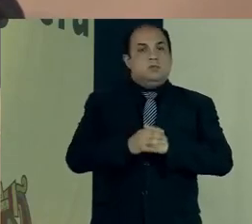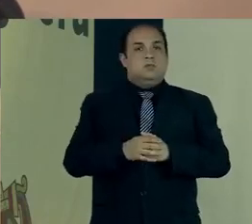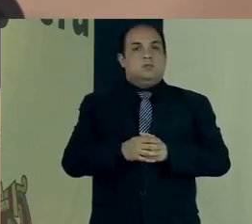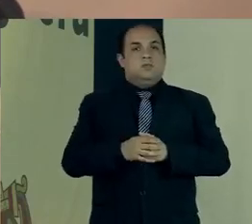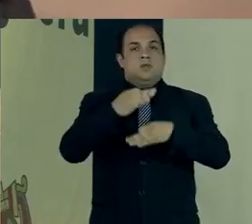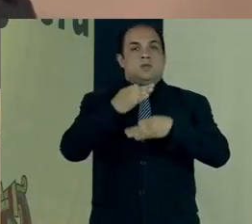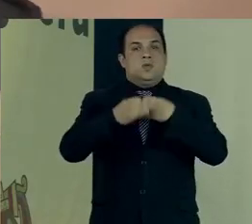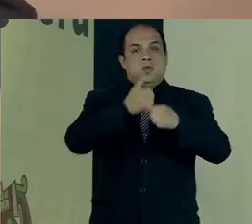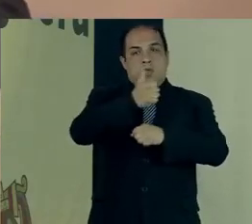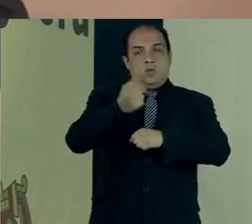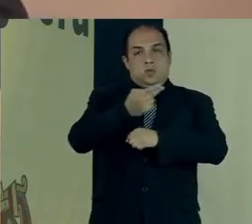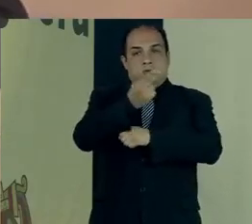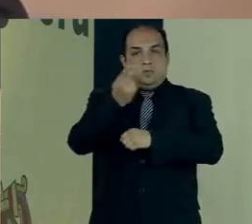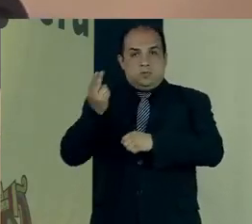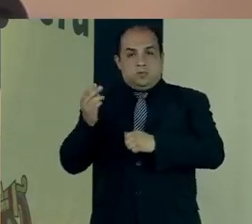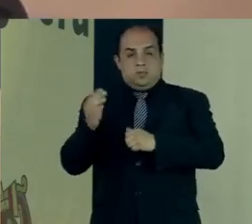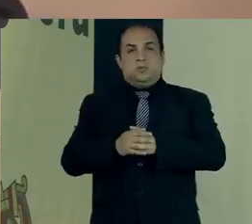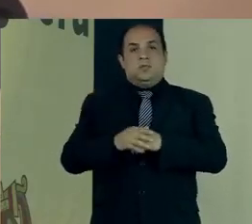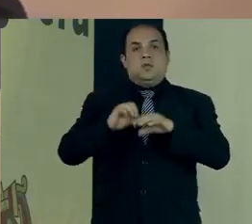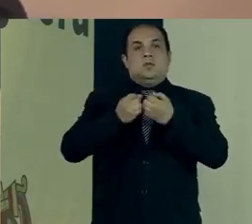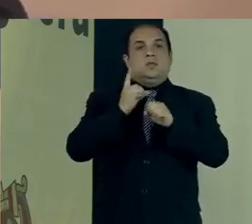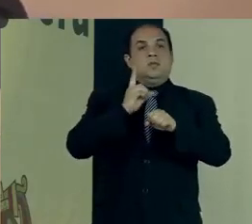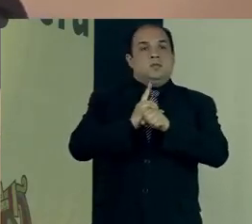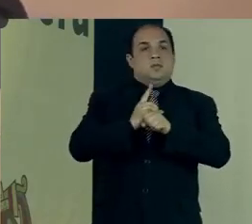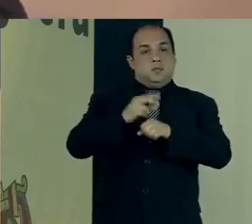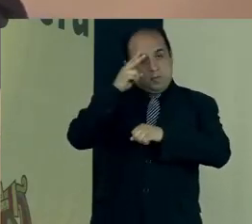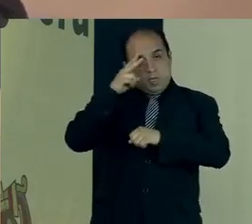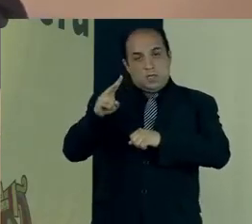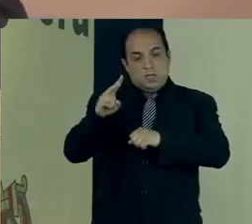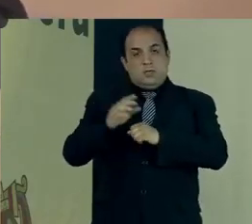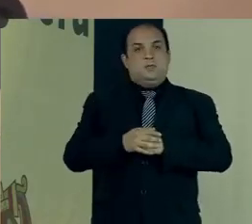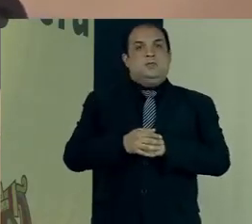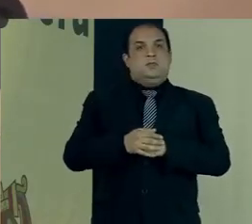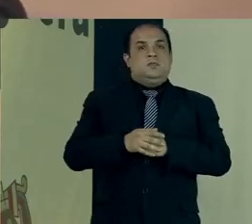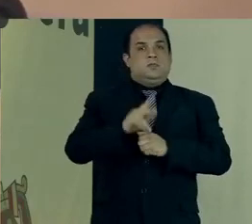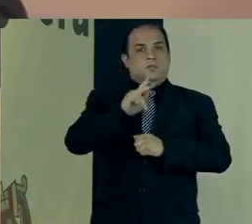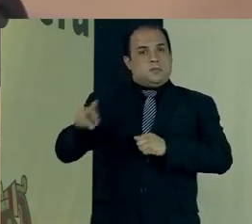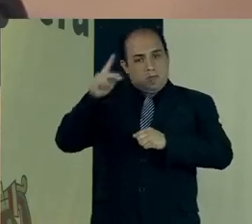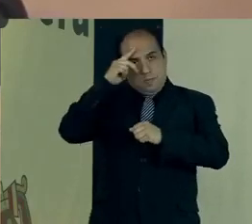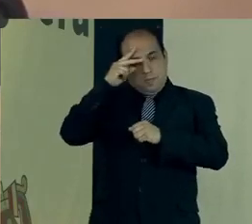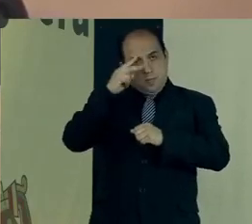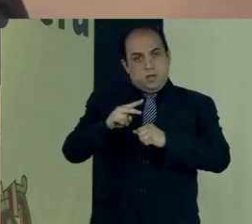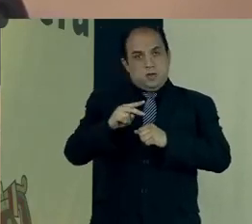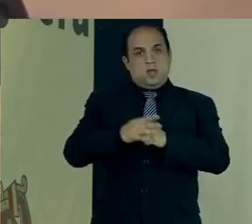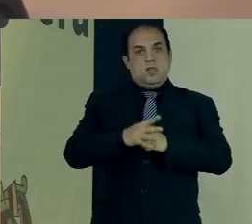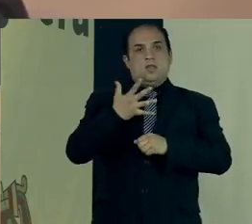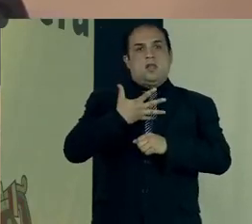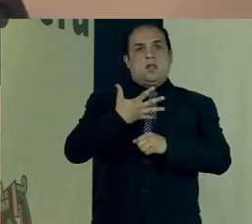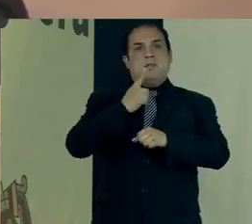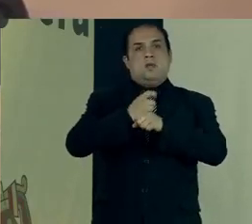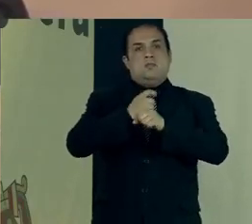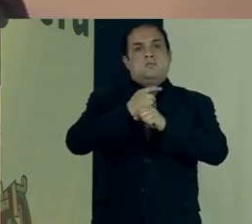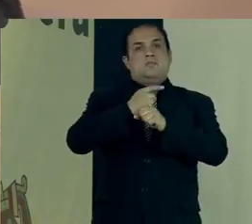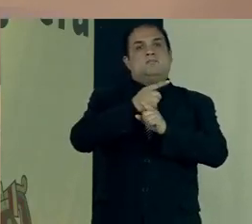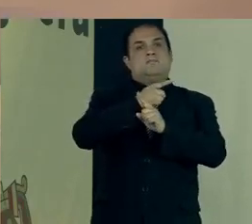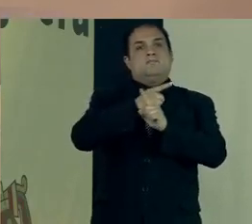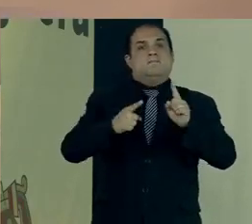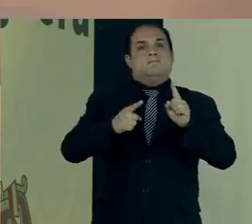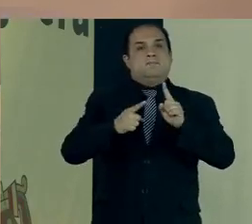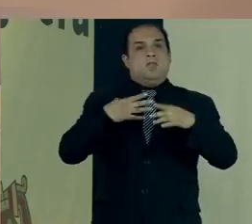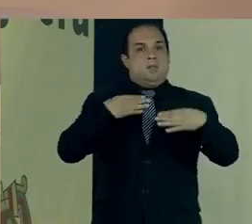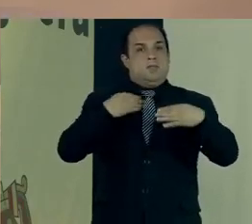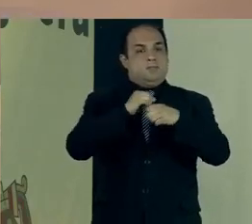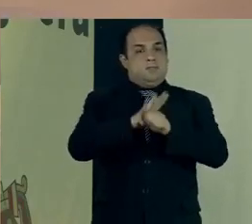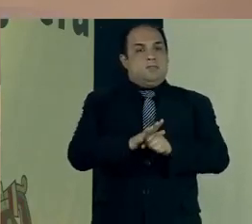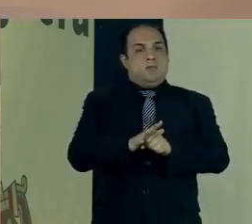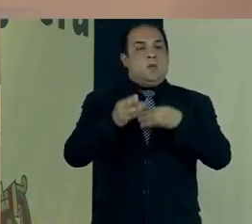todas y todos ustedes con la sociedad mexicana con el pueblo mexicano a lo largo del primer año y medio de la pandemia